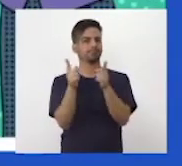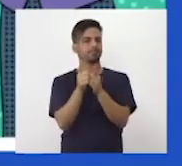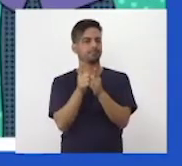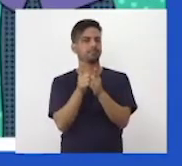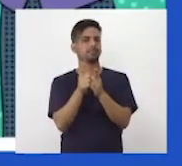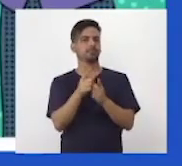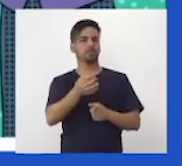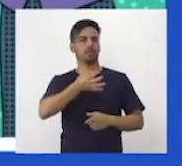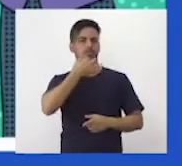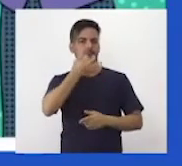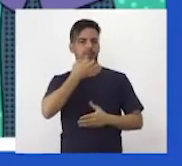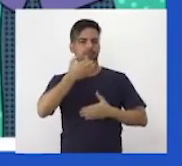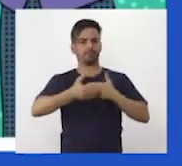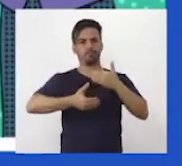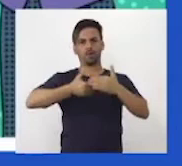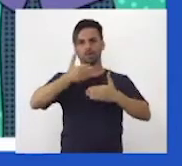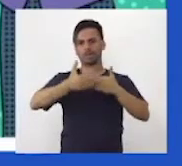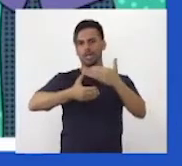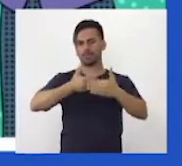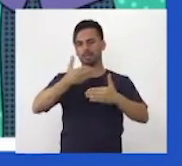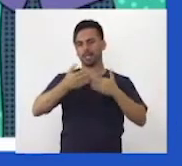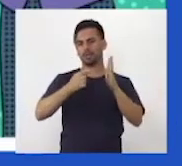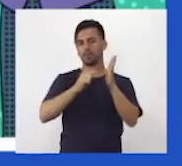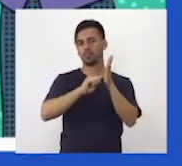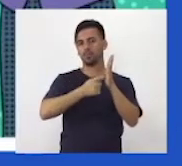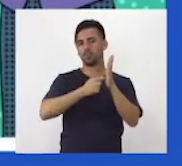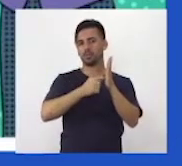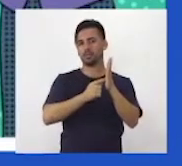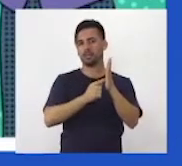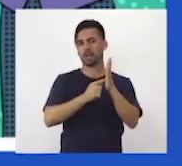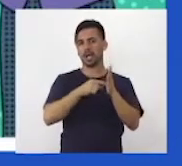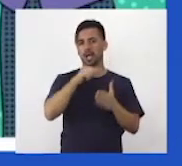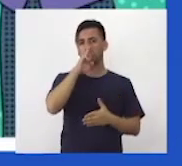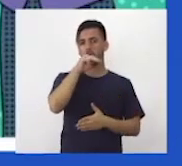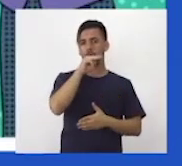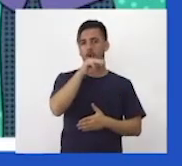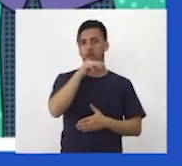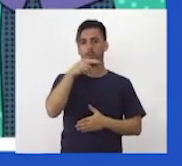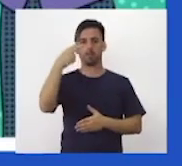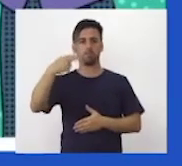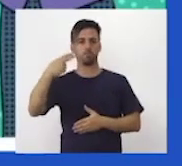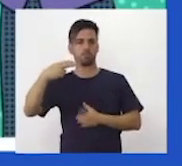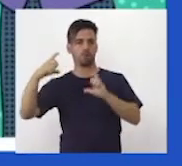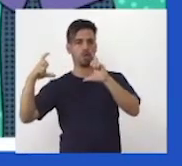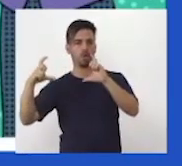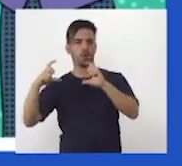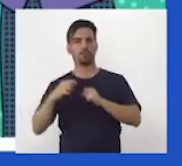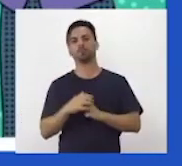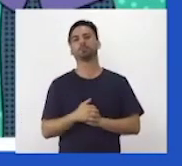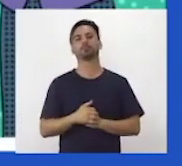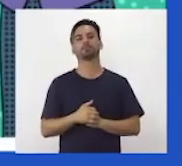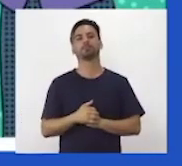el procedimiento para multiplicar el monomio por un polinomio.